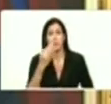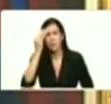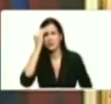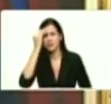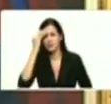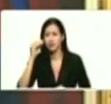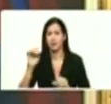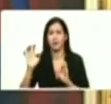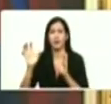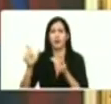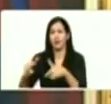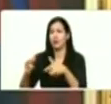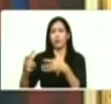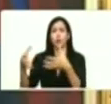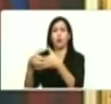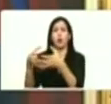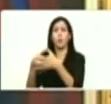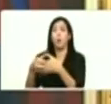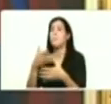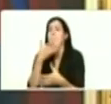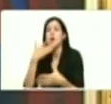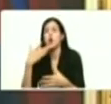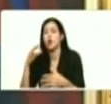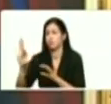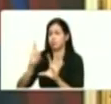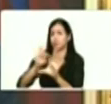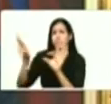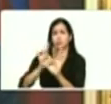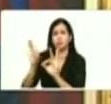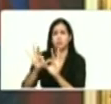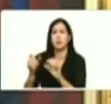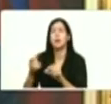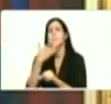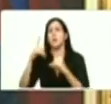especialistas de unos nuevos gerentes pon a Jesucristo